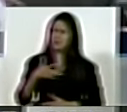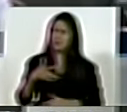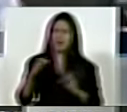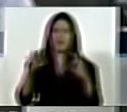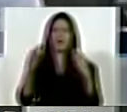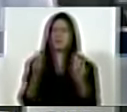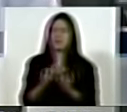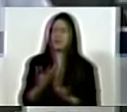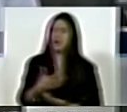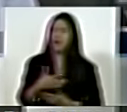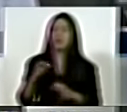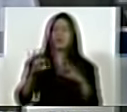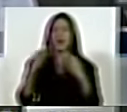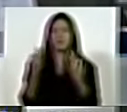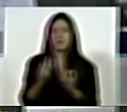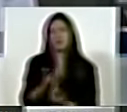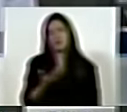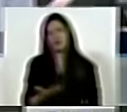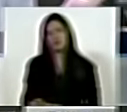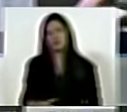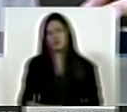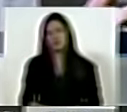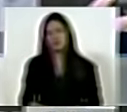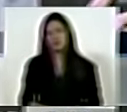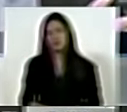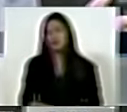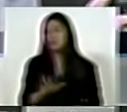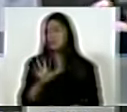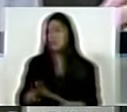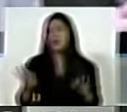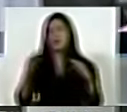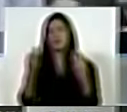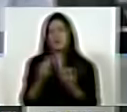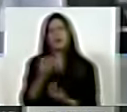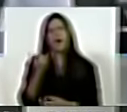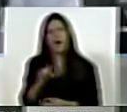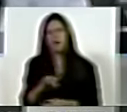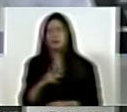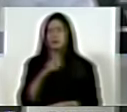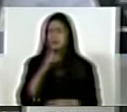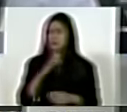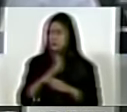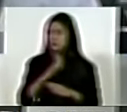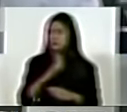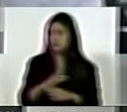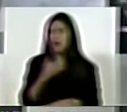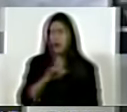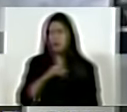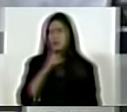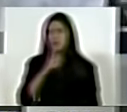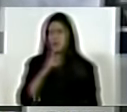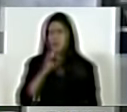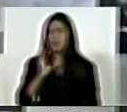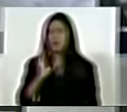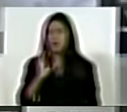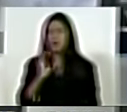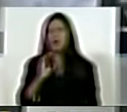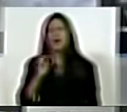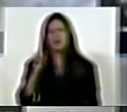lo que somos, una familia. Y en las familias hay dificultades, y en las familias